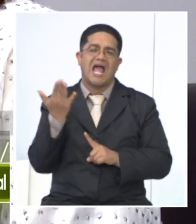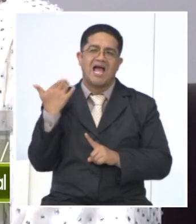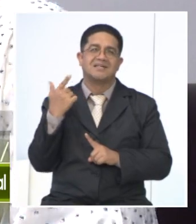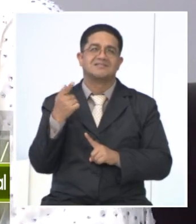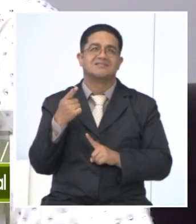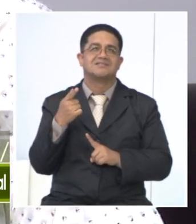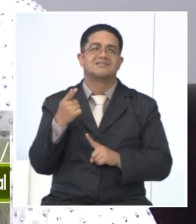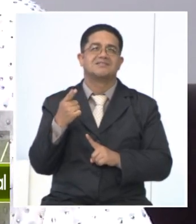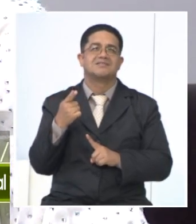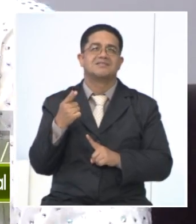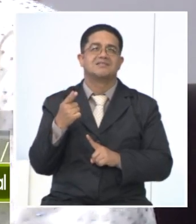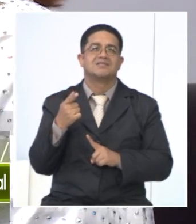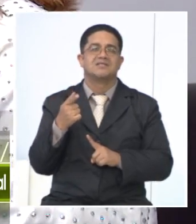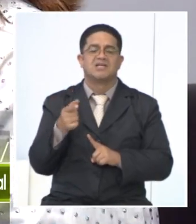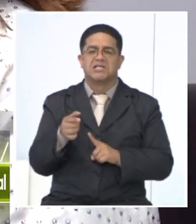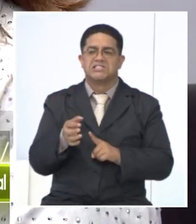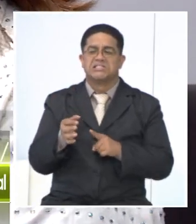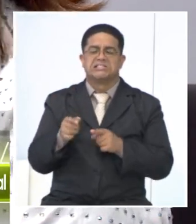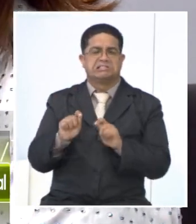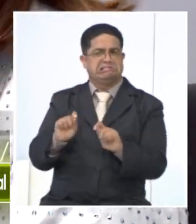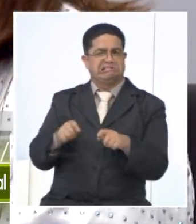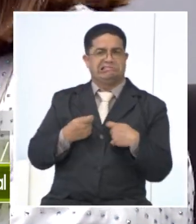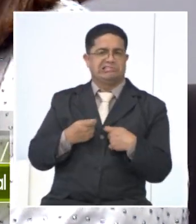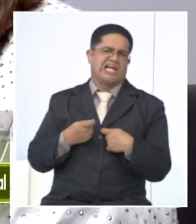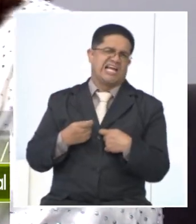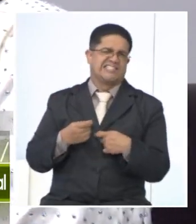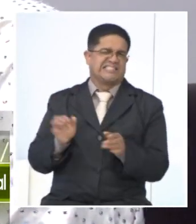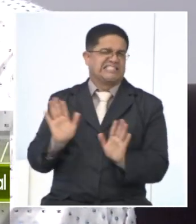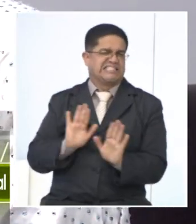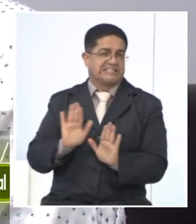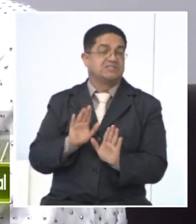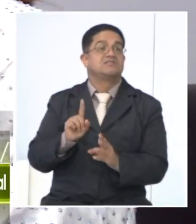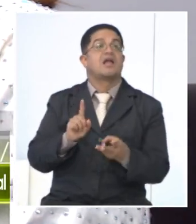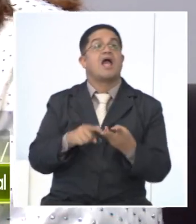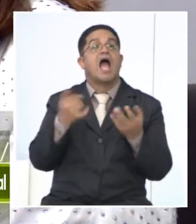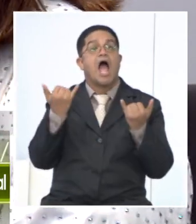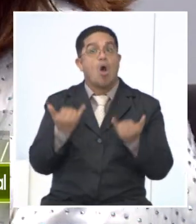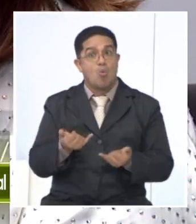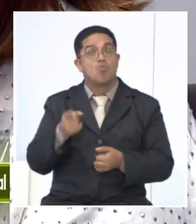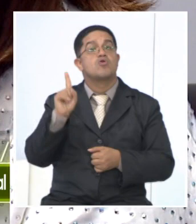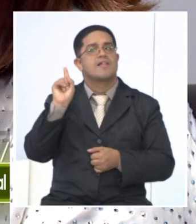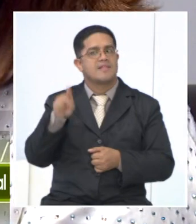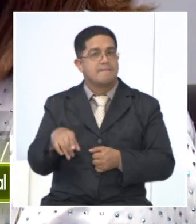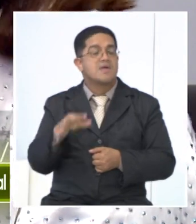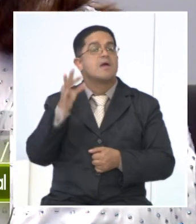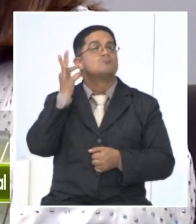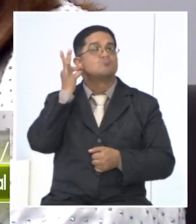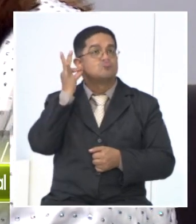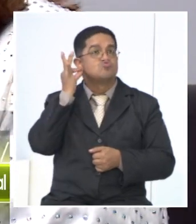papel transparente no podíamos hacer nada, ahora también hay protección